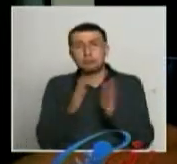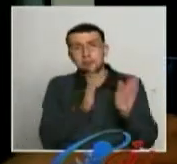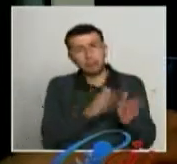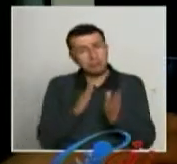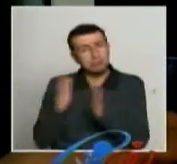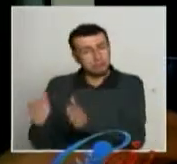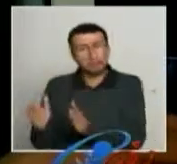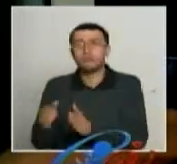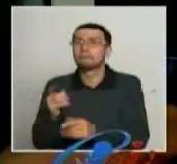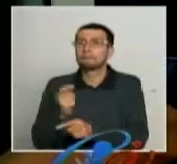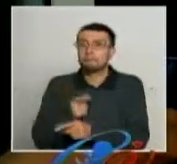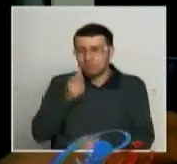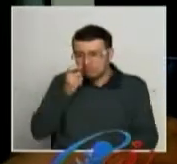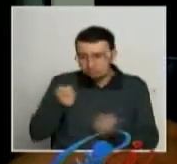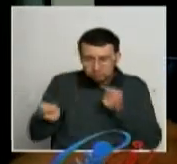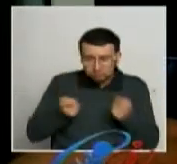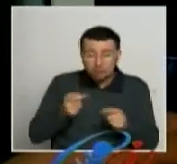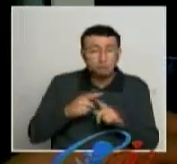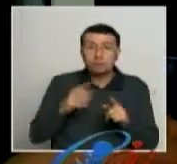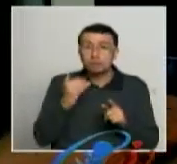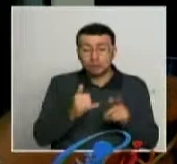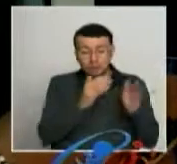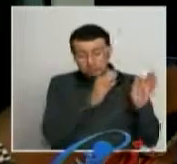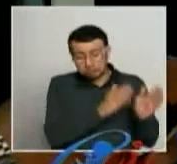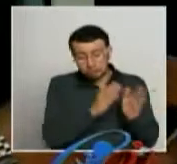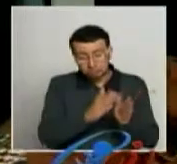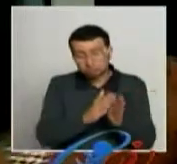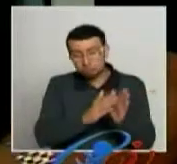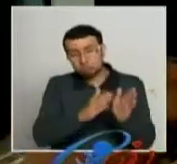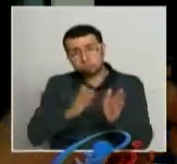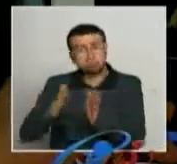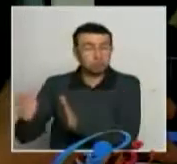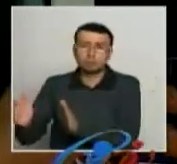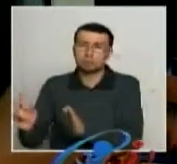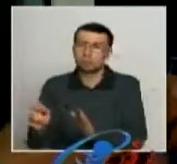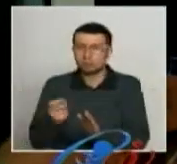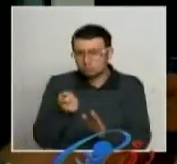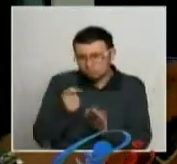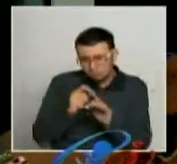eso, que no sea una onda muy roma, pues, sino que sea, aquí como se